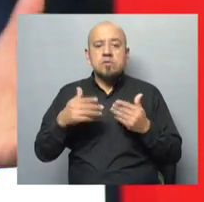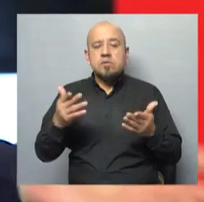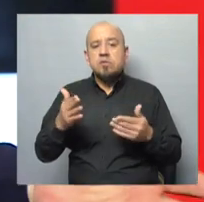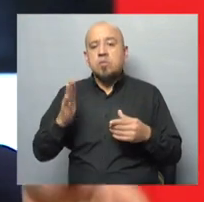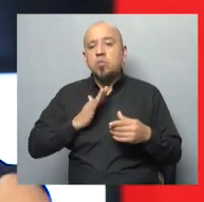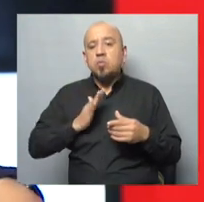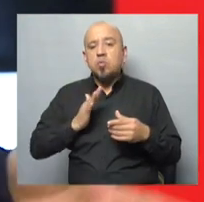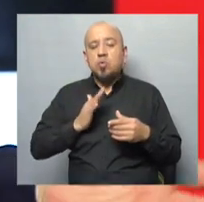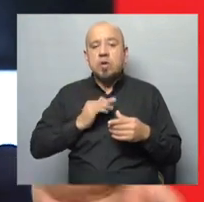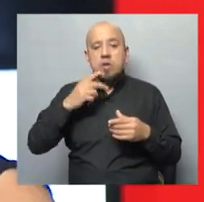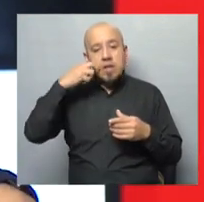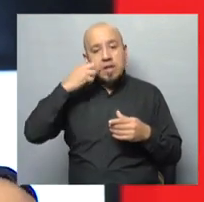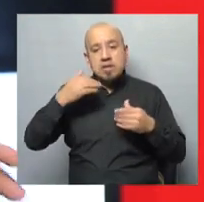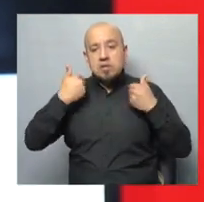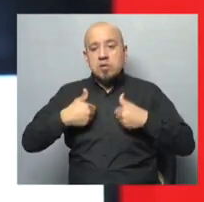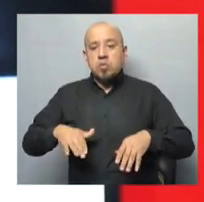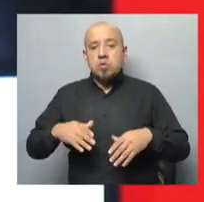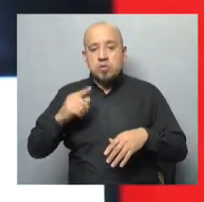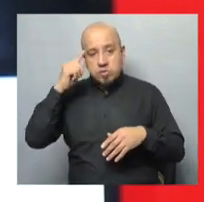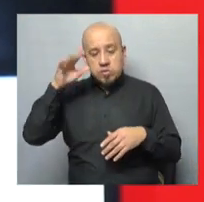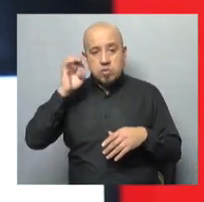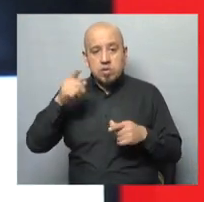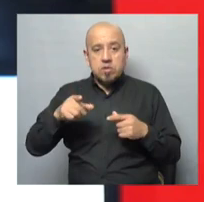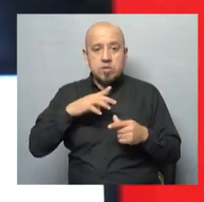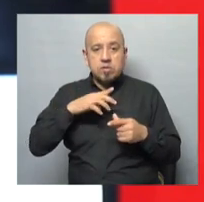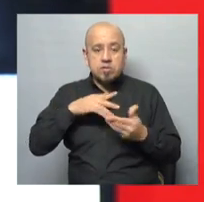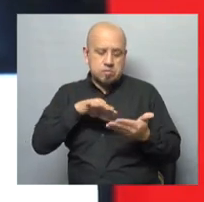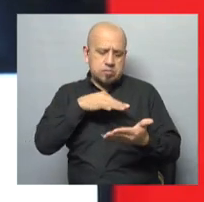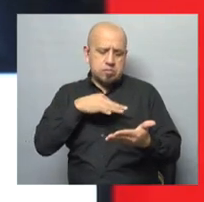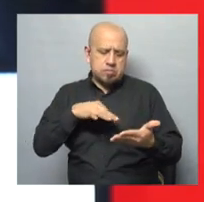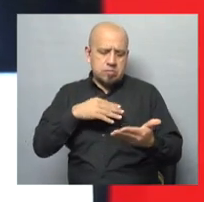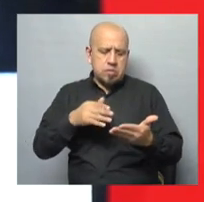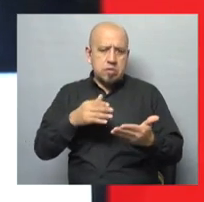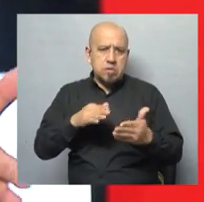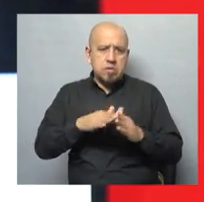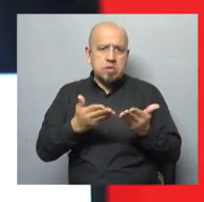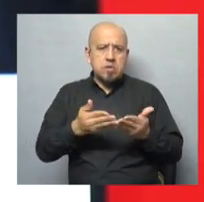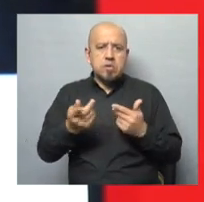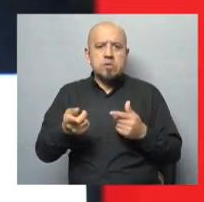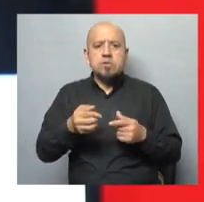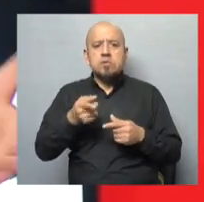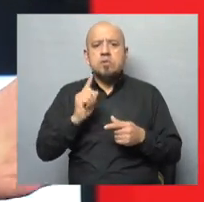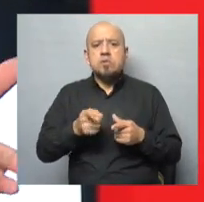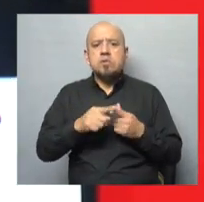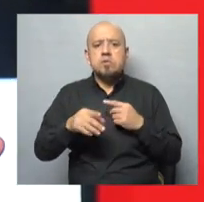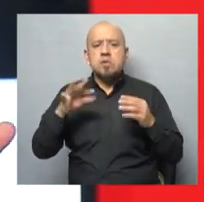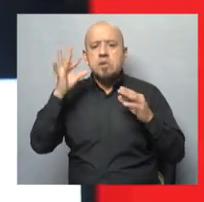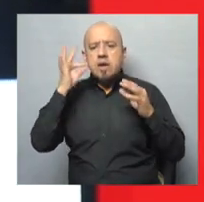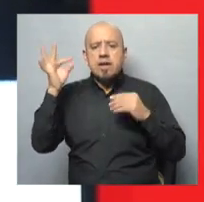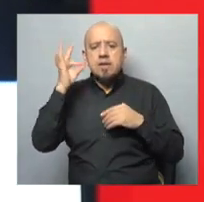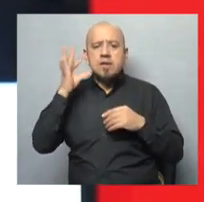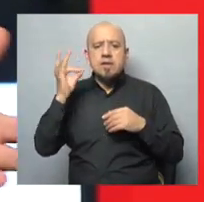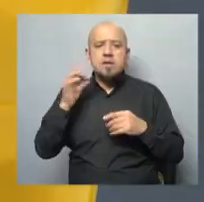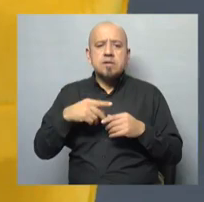o desnudas en cuanto me acuerdo que yo me acuerdo de leer los avisos en el diario decían las gatitas ardientes se desnudan sonrientes